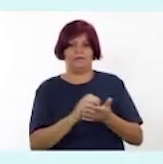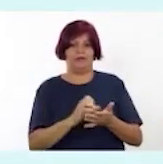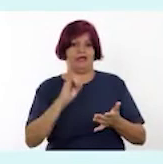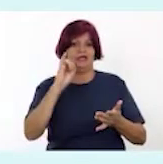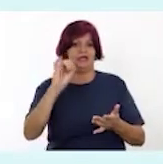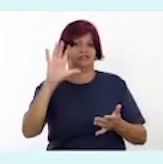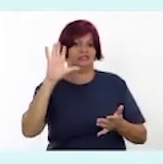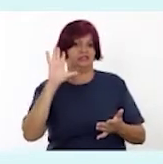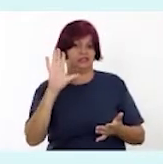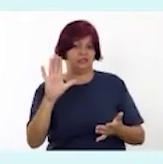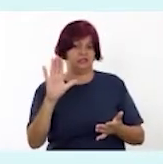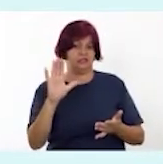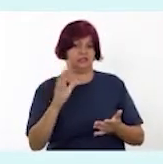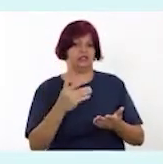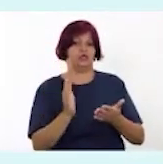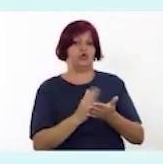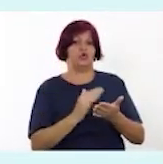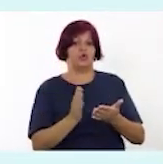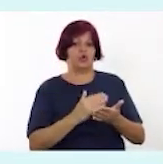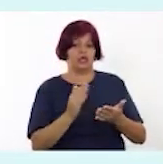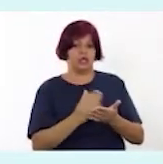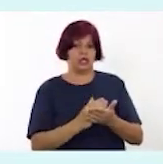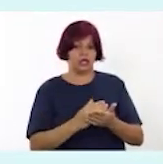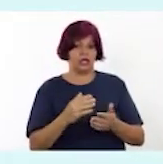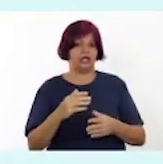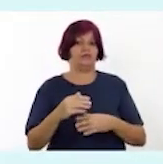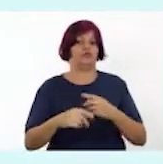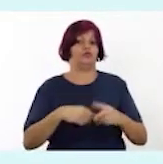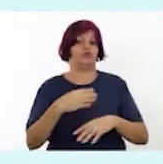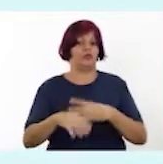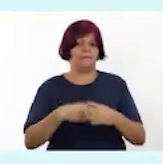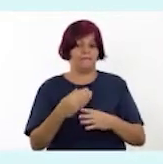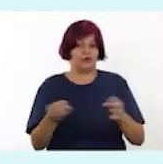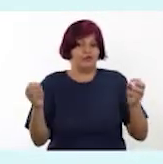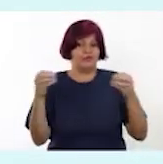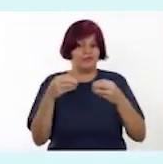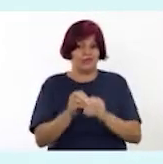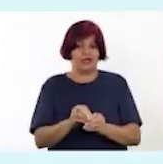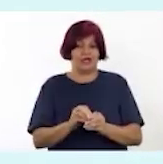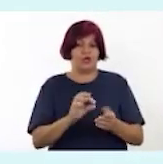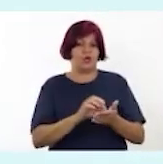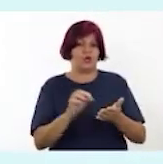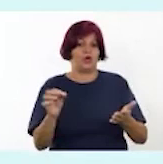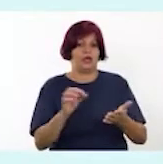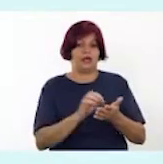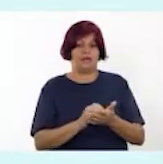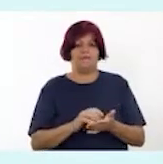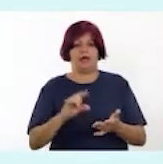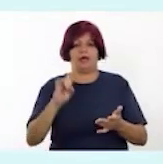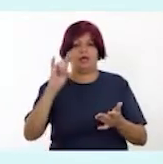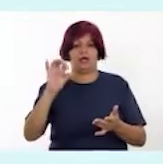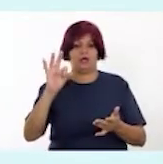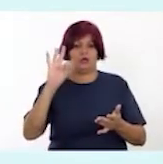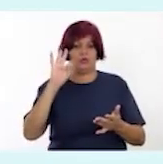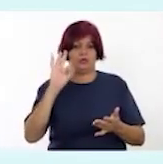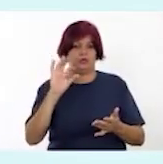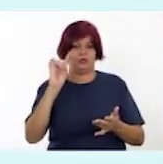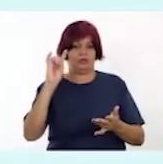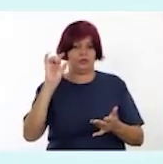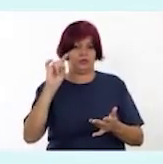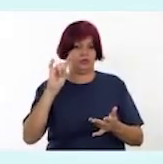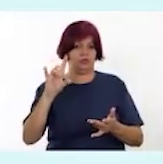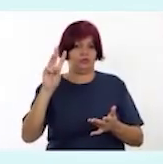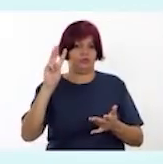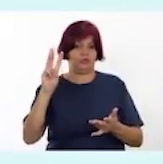ese ejercicio, en el libro de texto de ejercicios y problemas integradores en las páginas 93 con esos ejercicios y esos